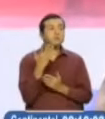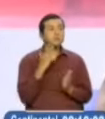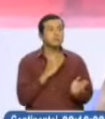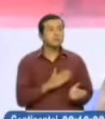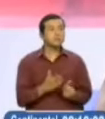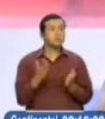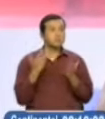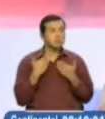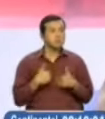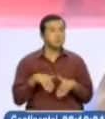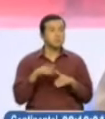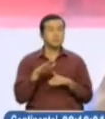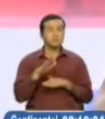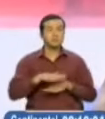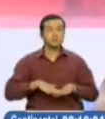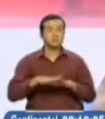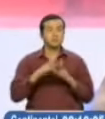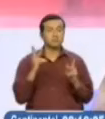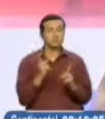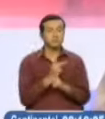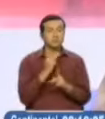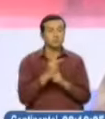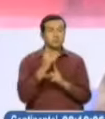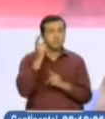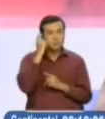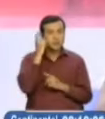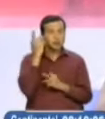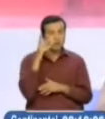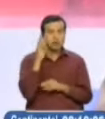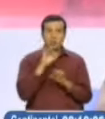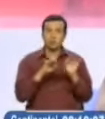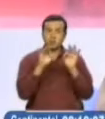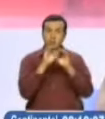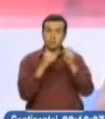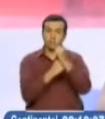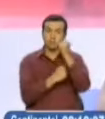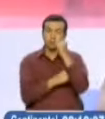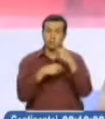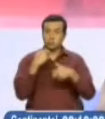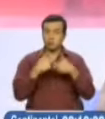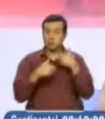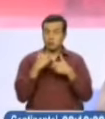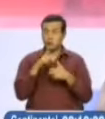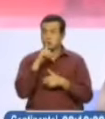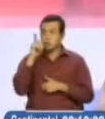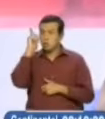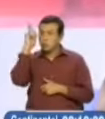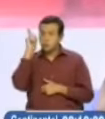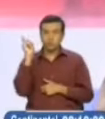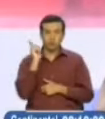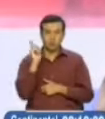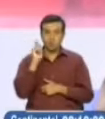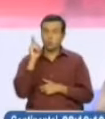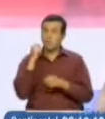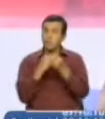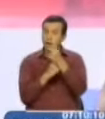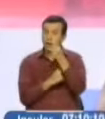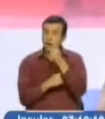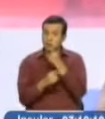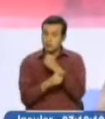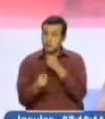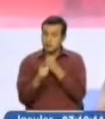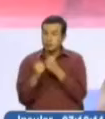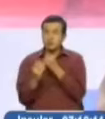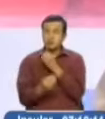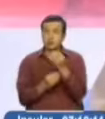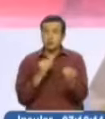en función de su metro cuadrado de poder, no con ellos, pero sí con las bases, porque el problema no son las dirigencias, el problema es que las bases son las que están